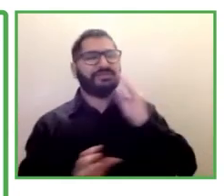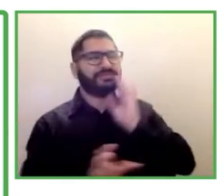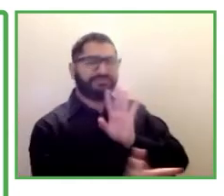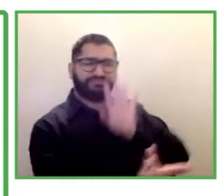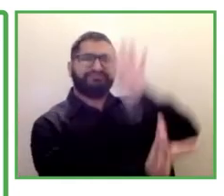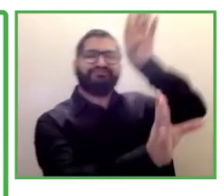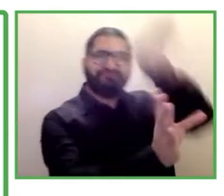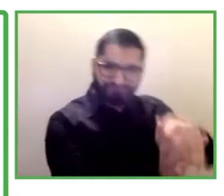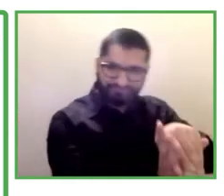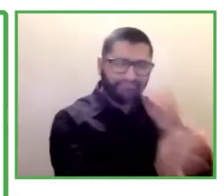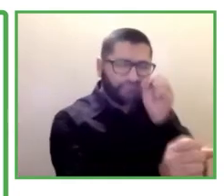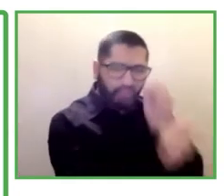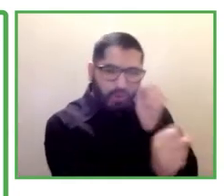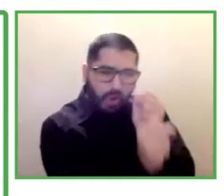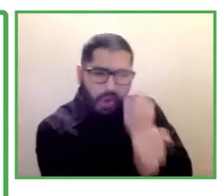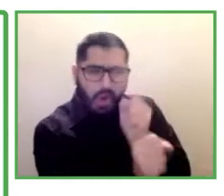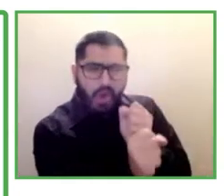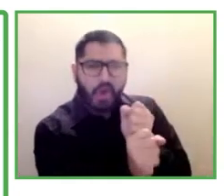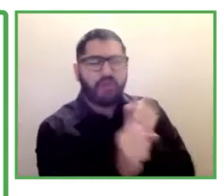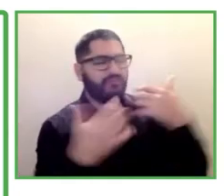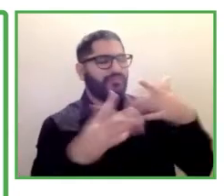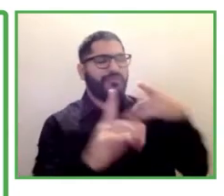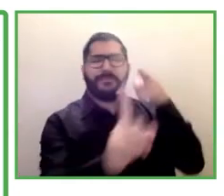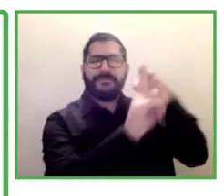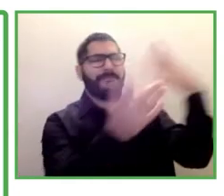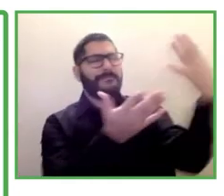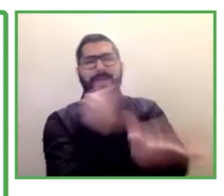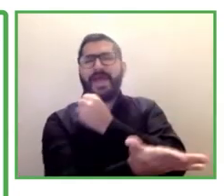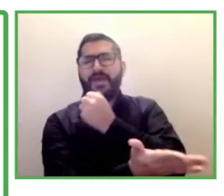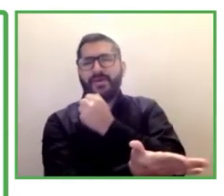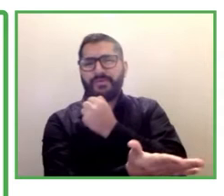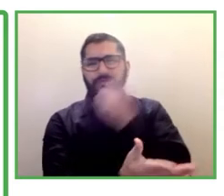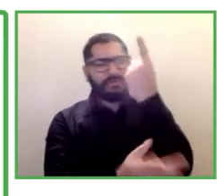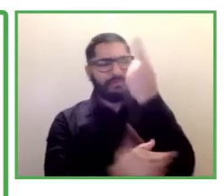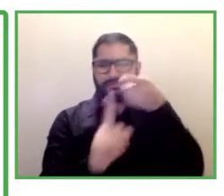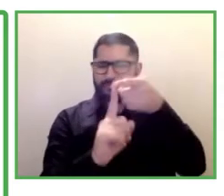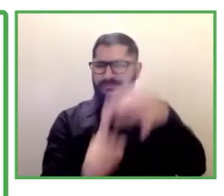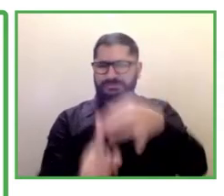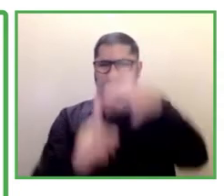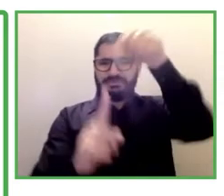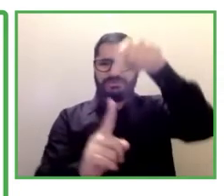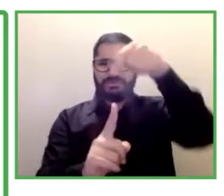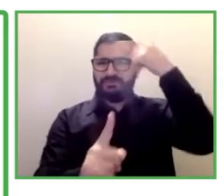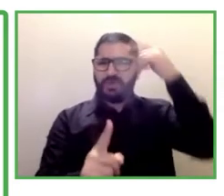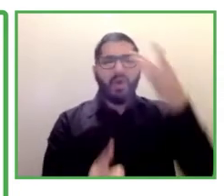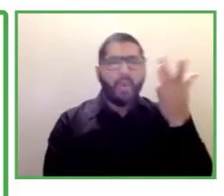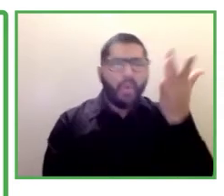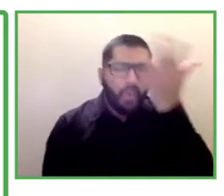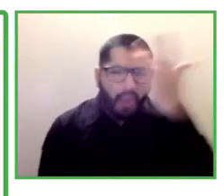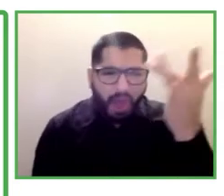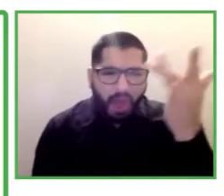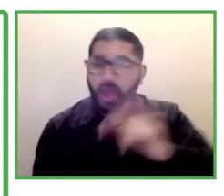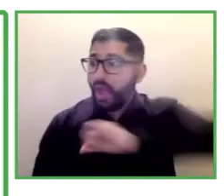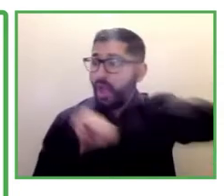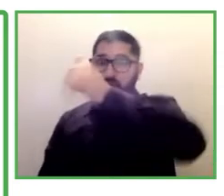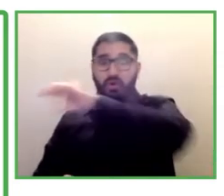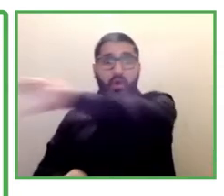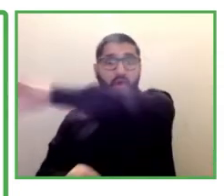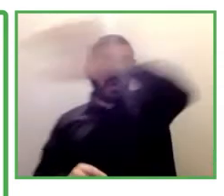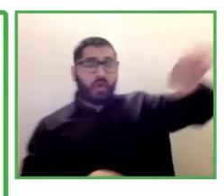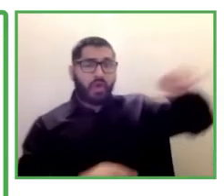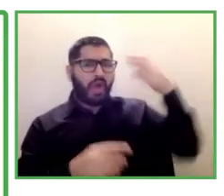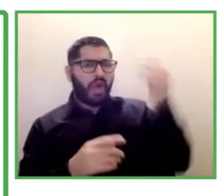Lo que nos hace únicos tiene que ver con cómo nosotros trabajamos, que trabajamos 6 horas con cada individuo todas las